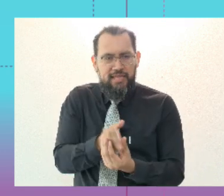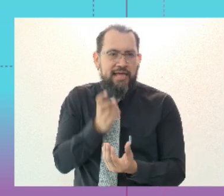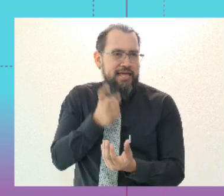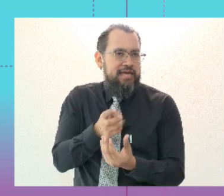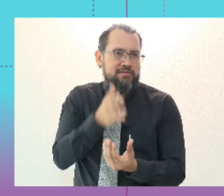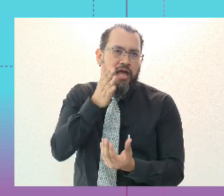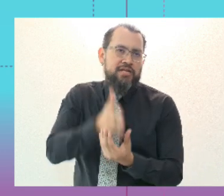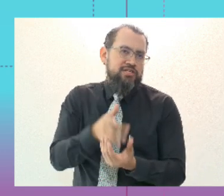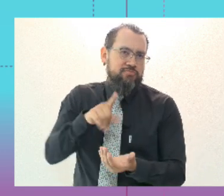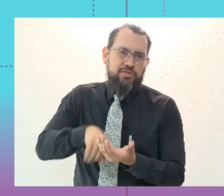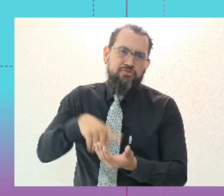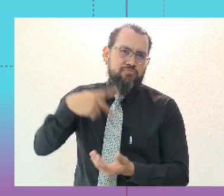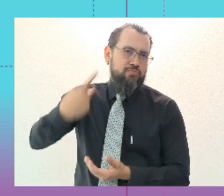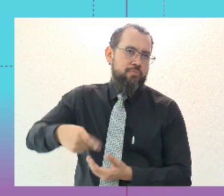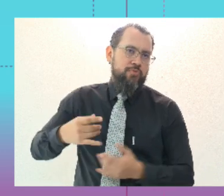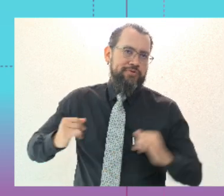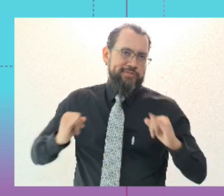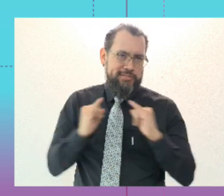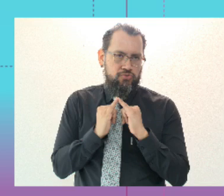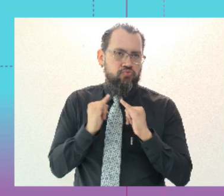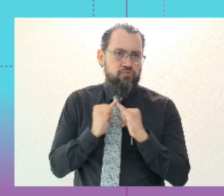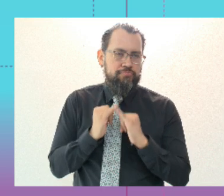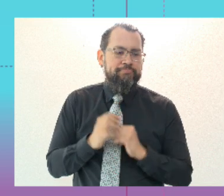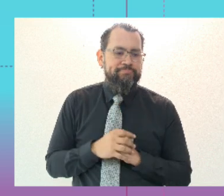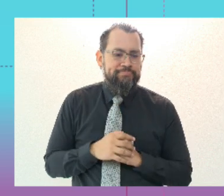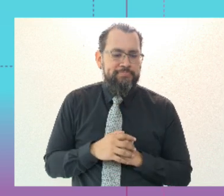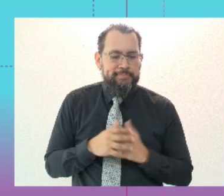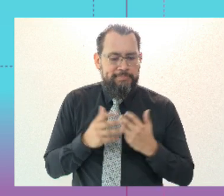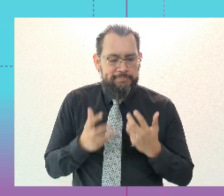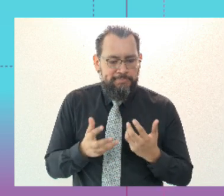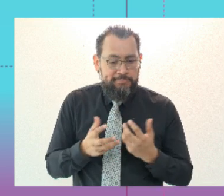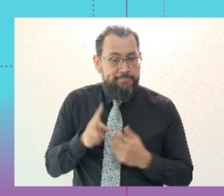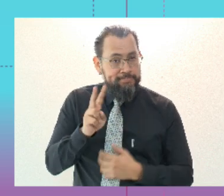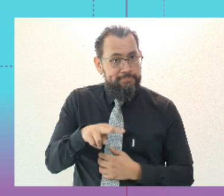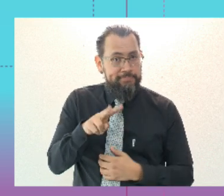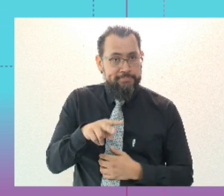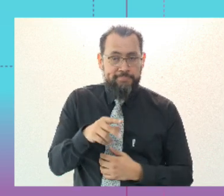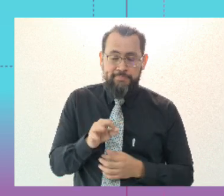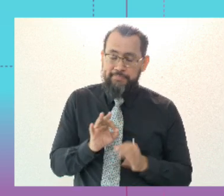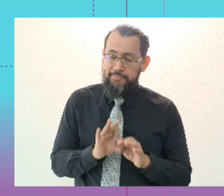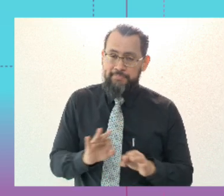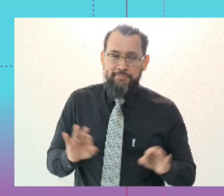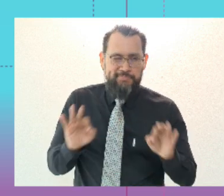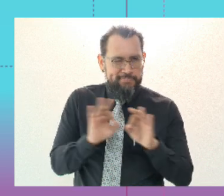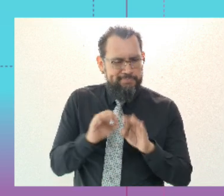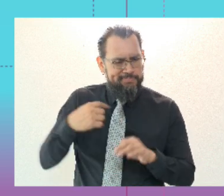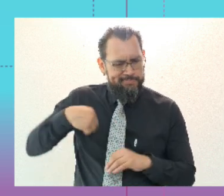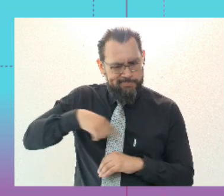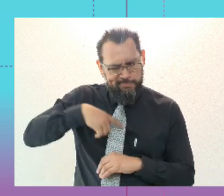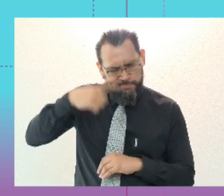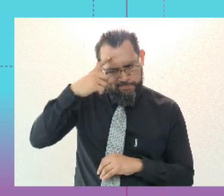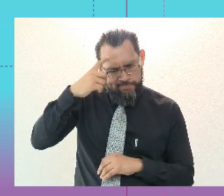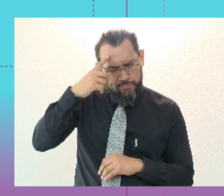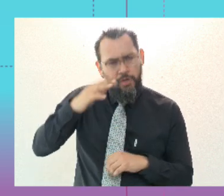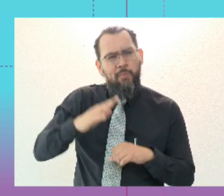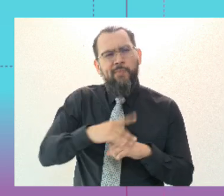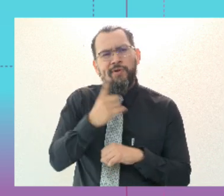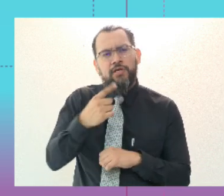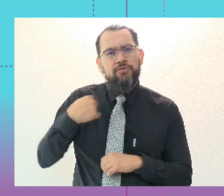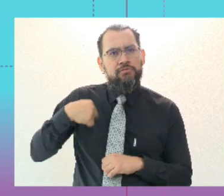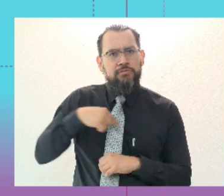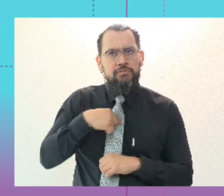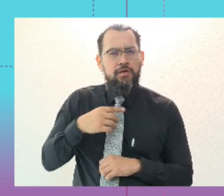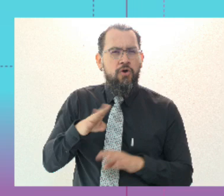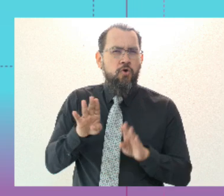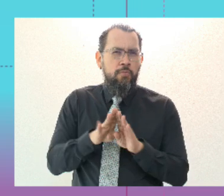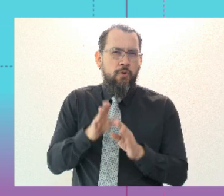archivos institucionales, ¿no? Entonces, es muy importante tener esta trazabilidad porque nosotros vamos a tener un parteaguas.